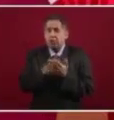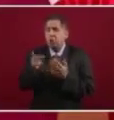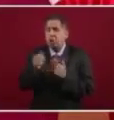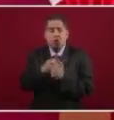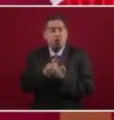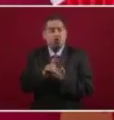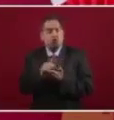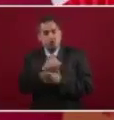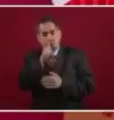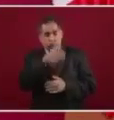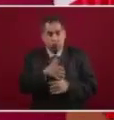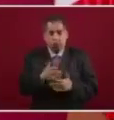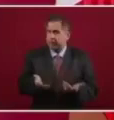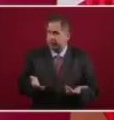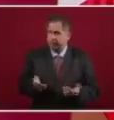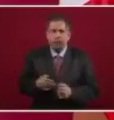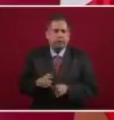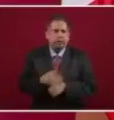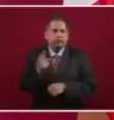porque